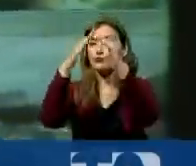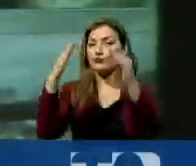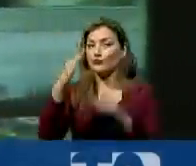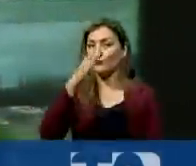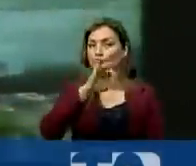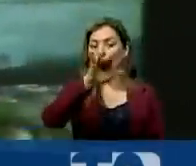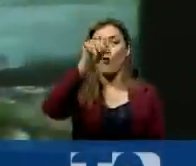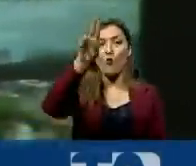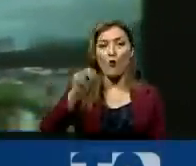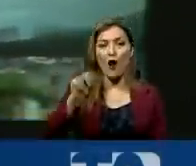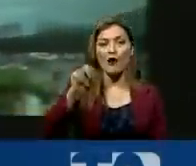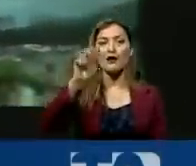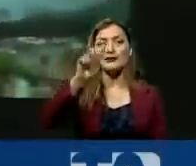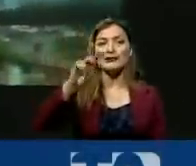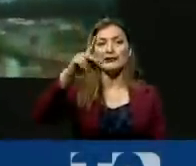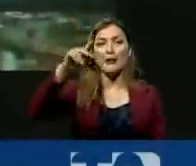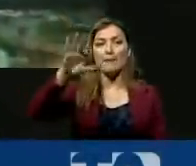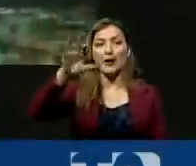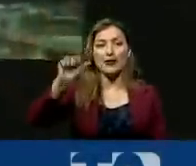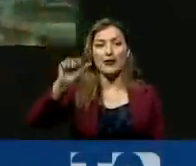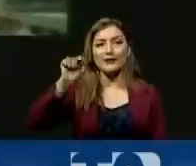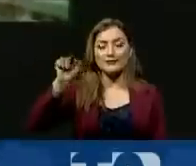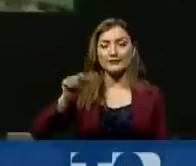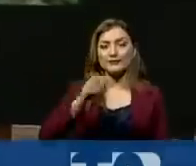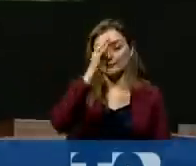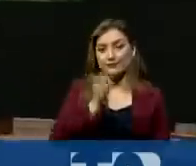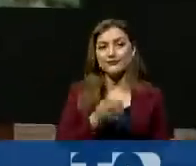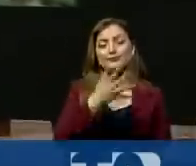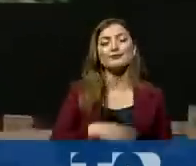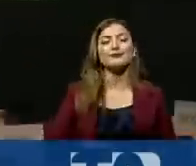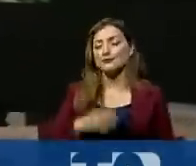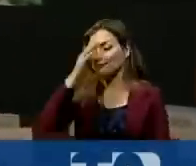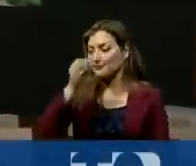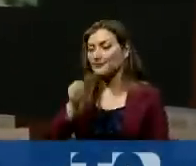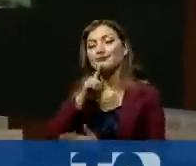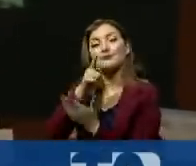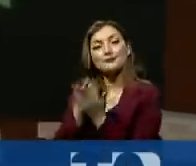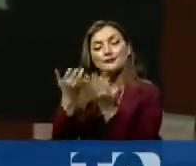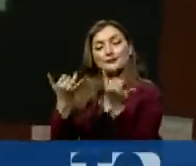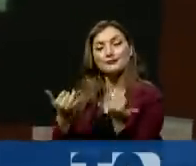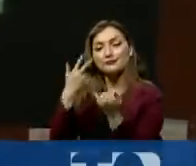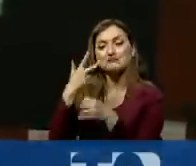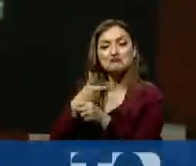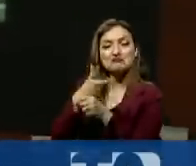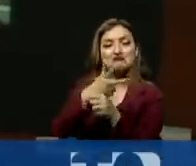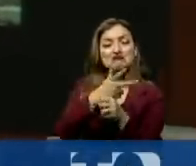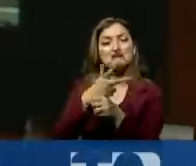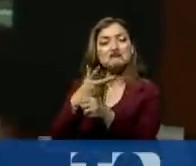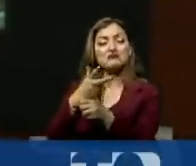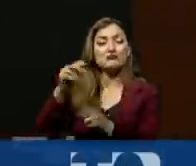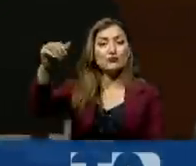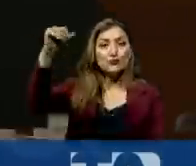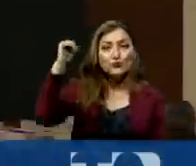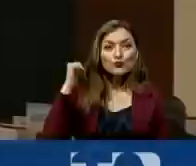juan zapata muy buenos días buenos días y la novedad ahora lo que usted lo de cielo que estamos viendo en cámaras no todos tenemos